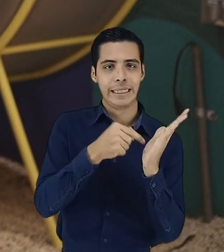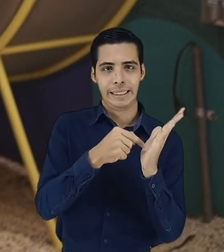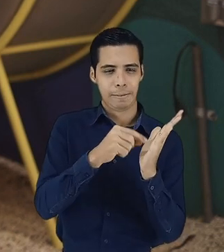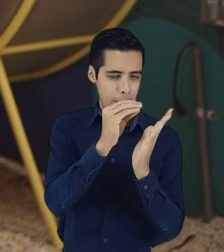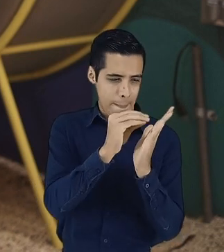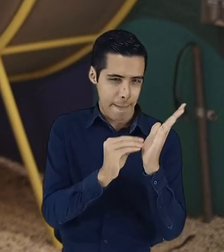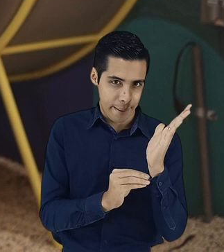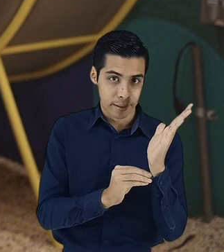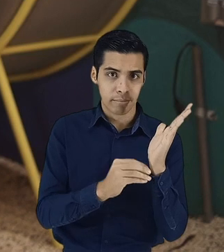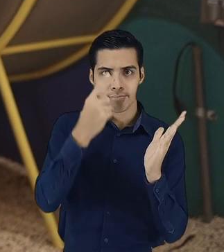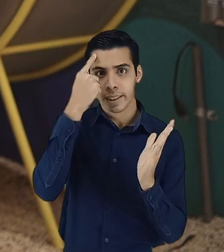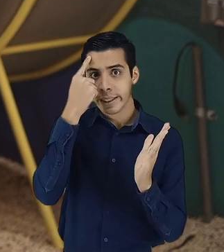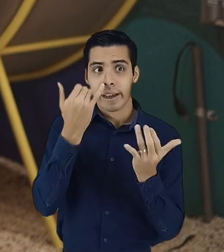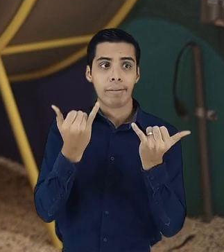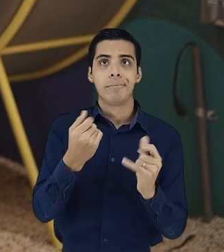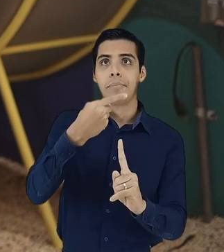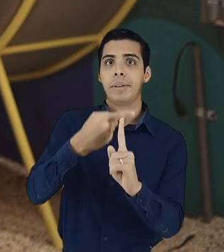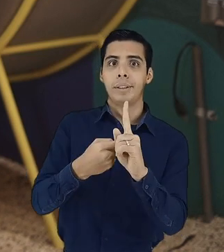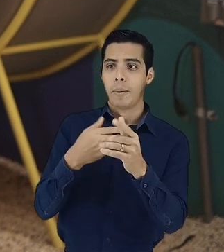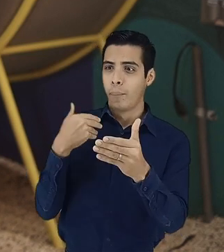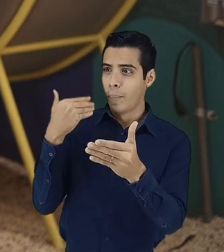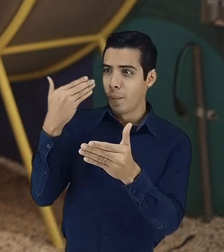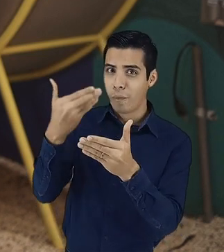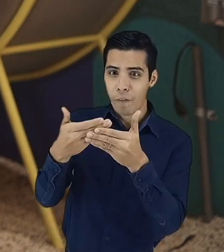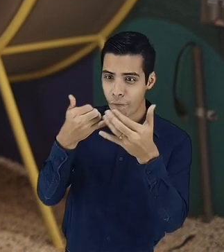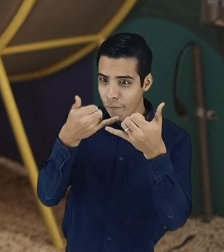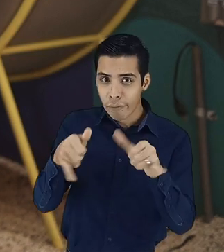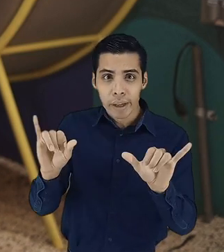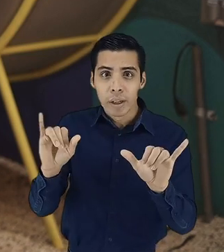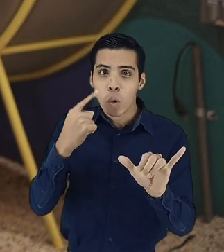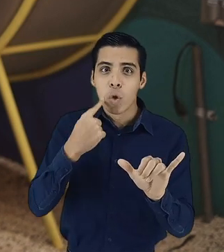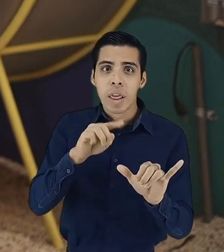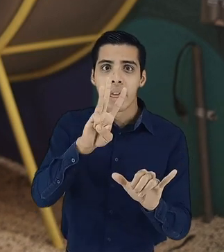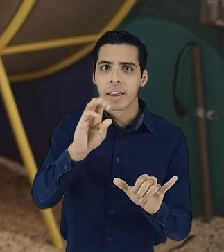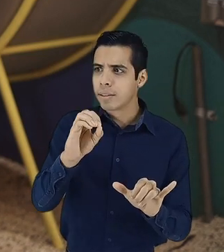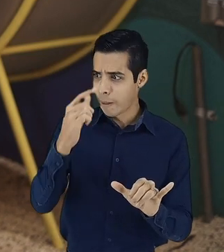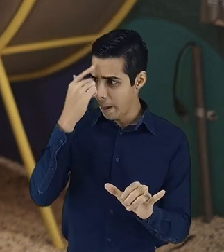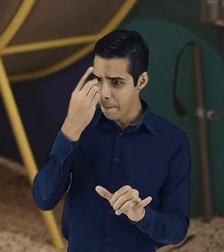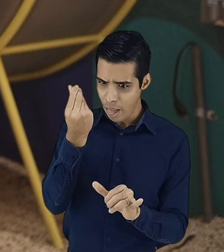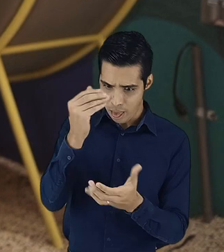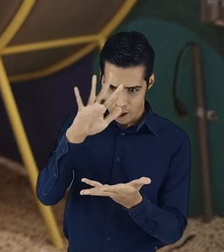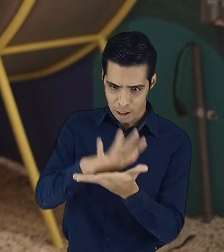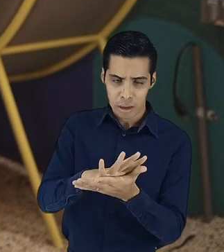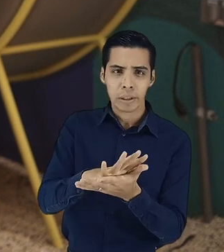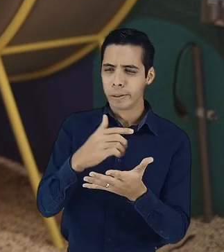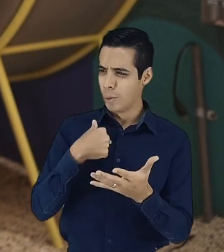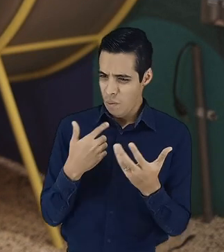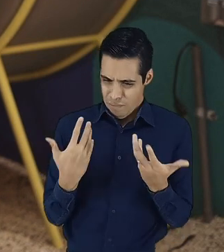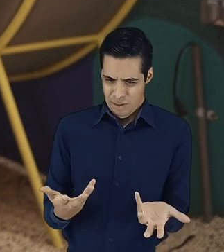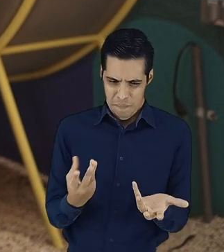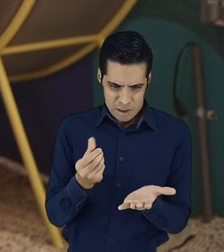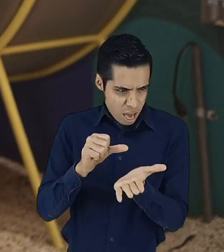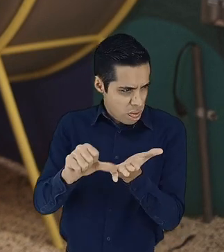del mes y apurado alcanzaste a pagar el arriendo y los servicios. Y llega la pregunta existencial al final, ¿pero en qué se me fue todo este dinero?